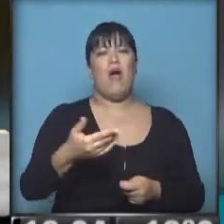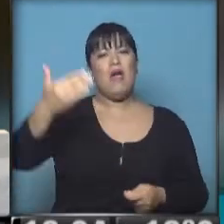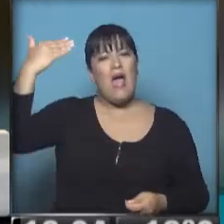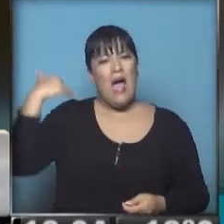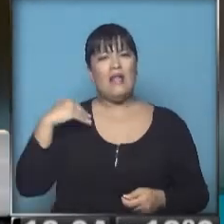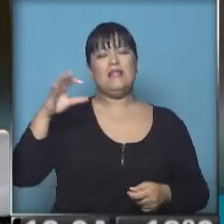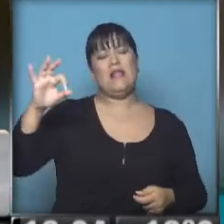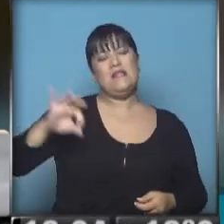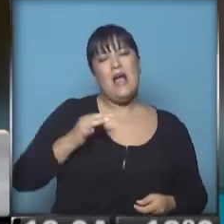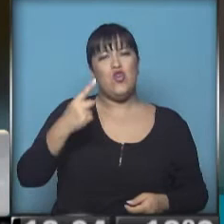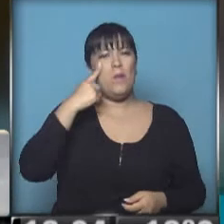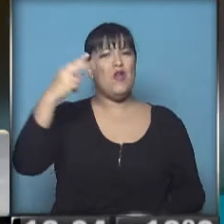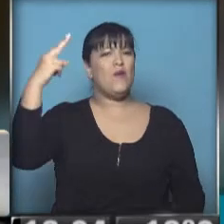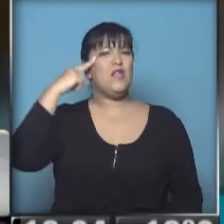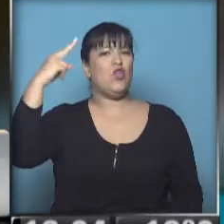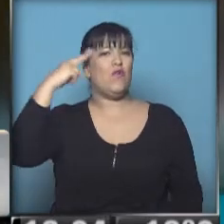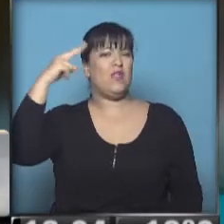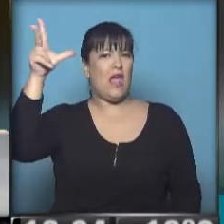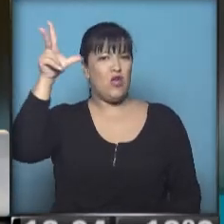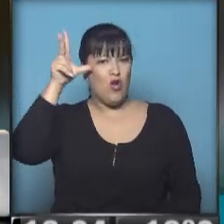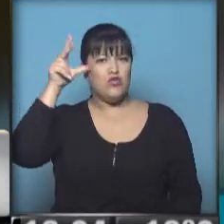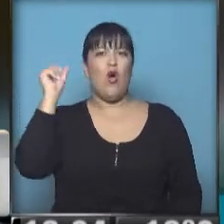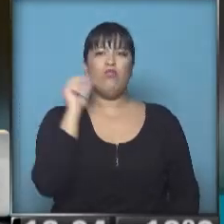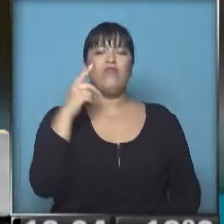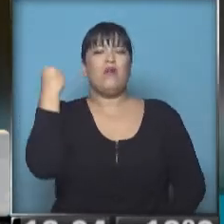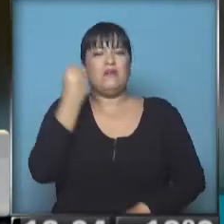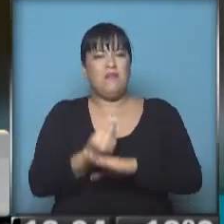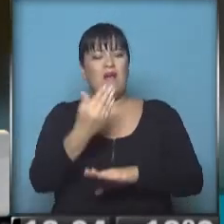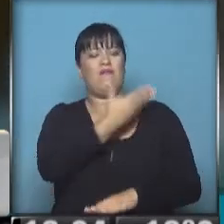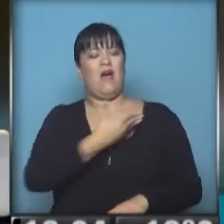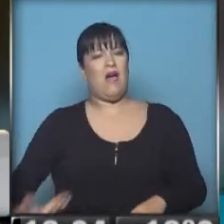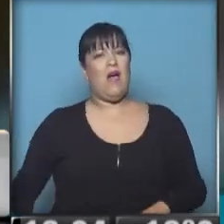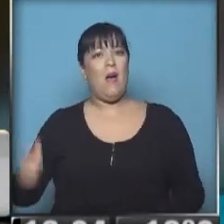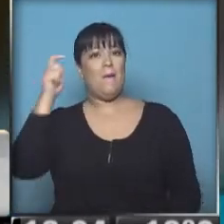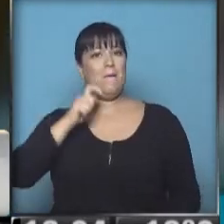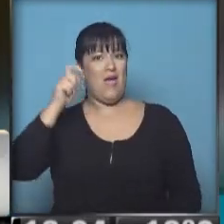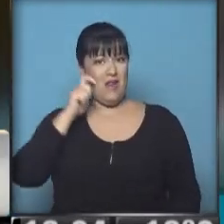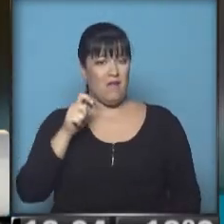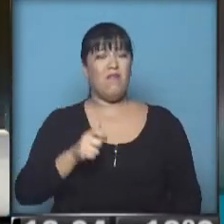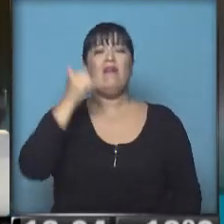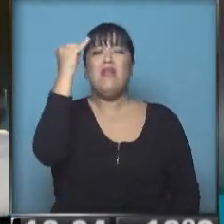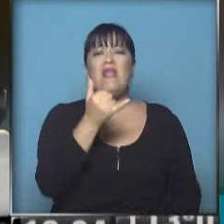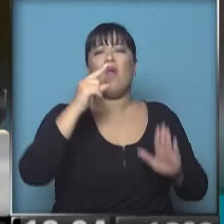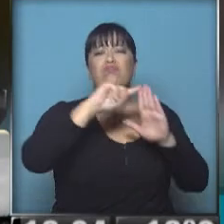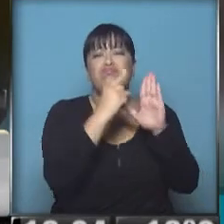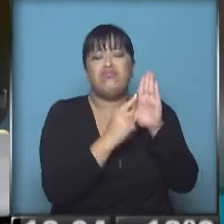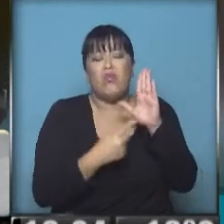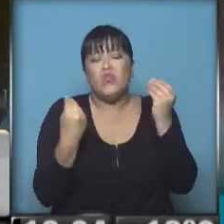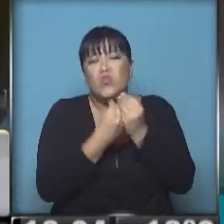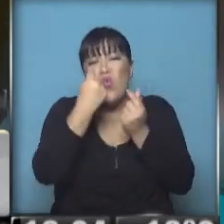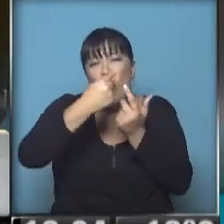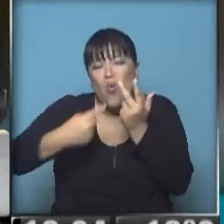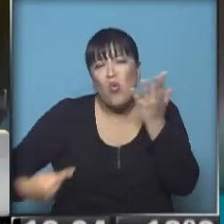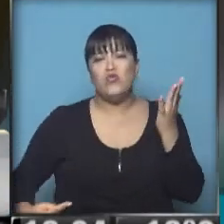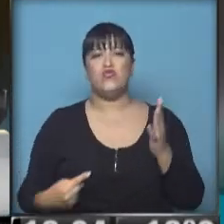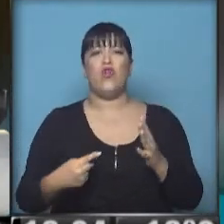en el año 1998, en el menemismo, con numerosos articulados de